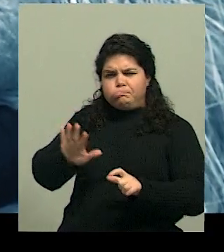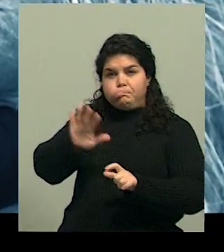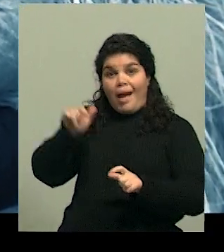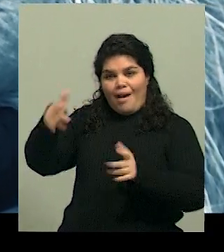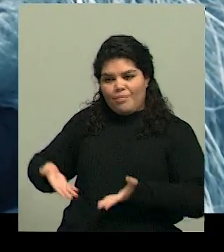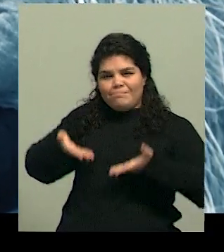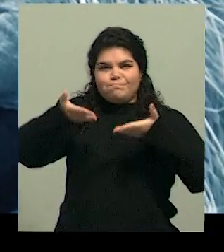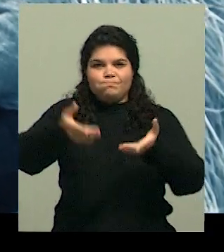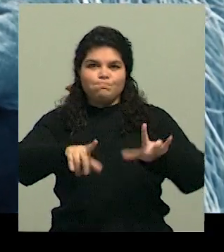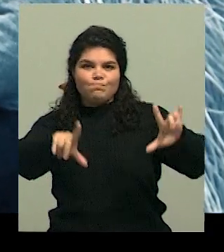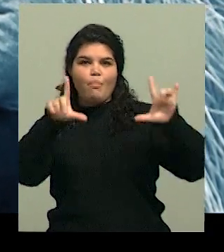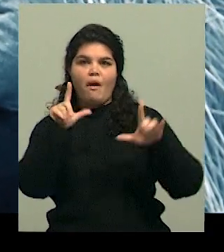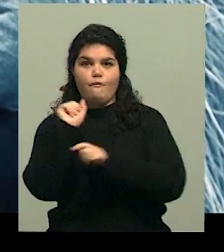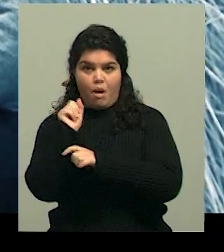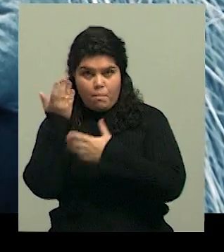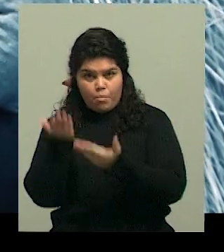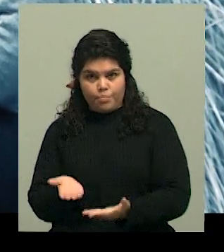historia.